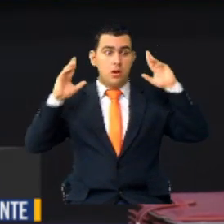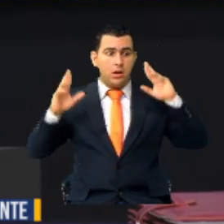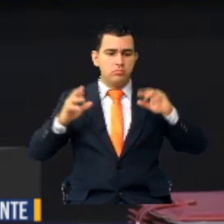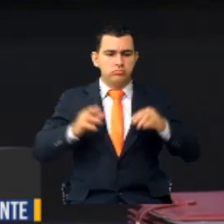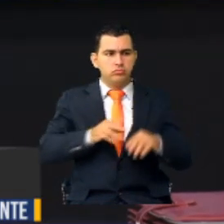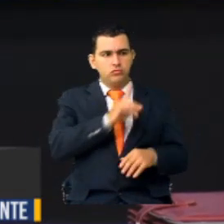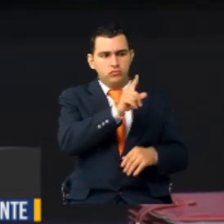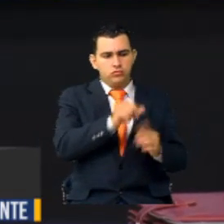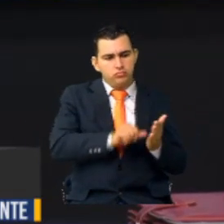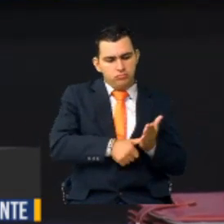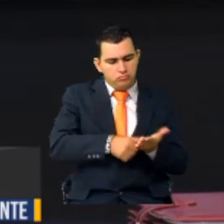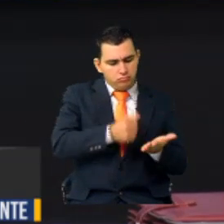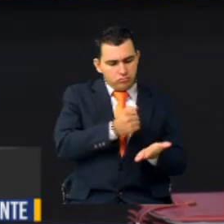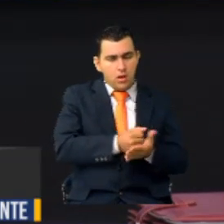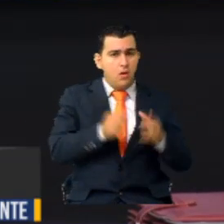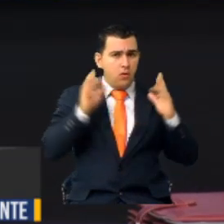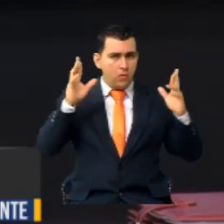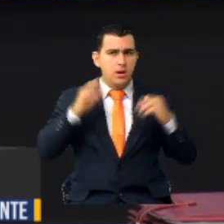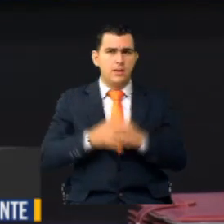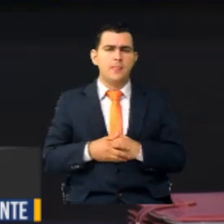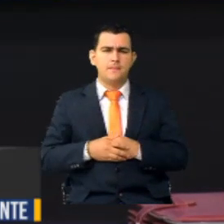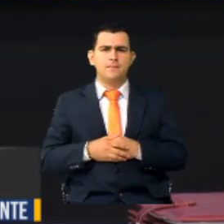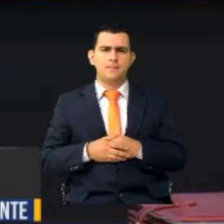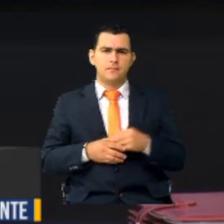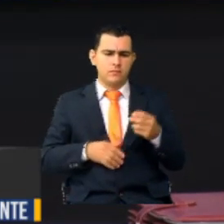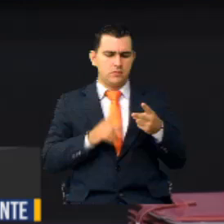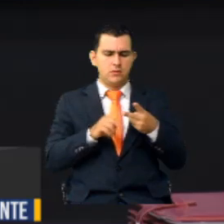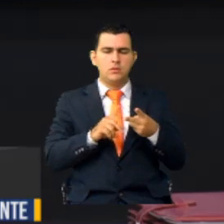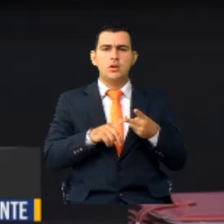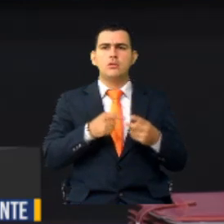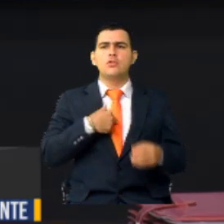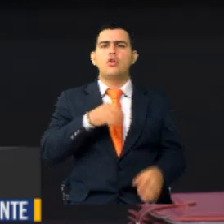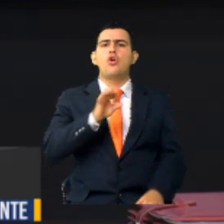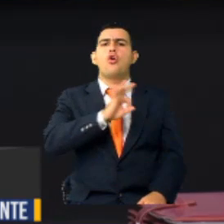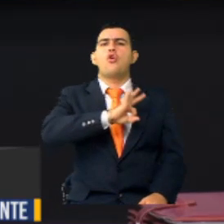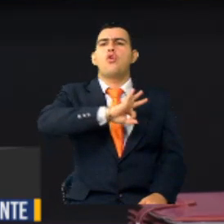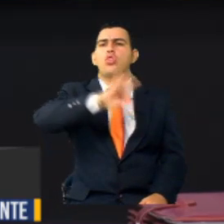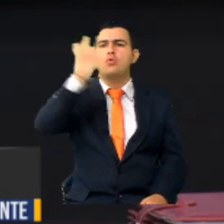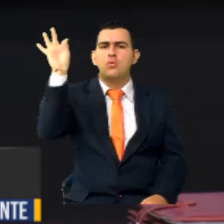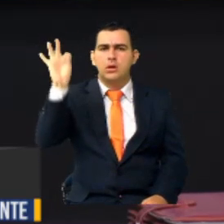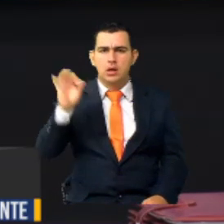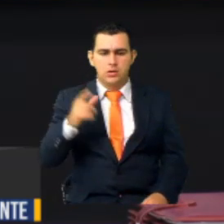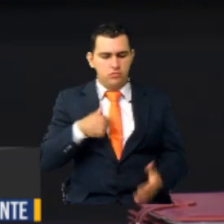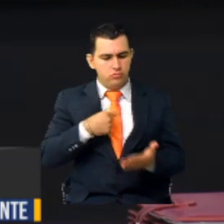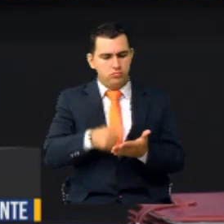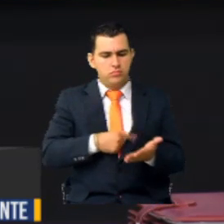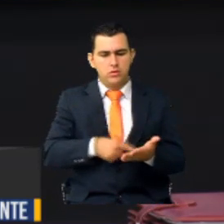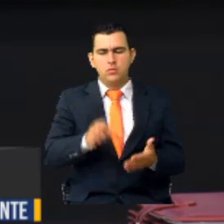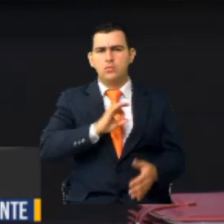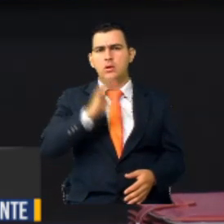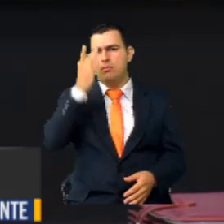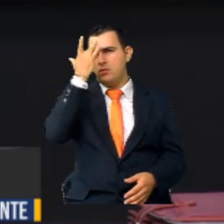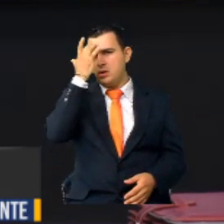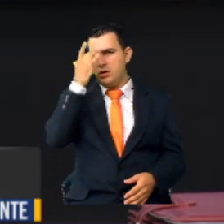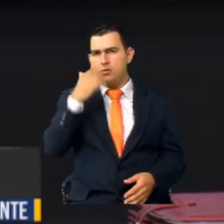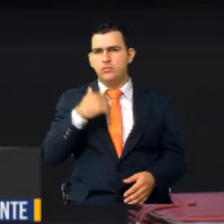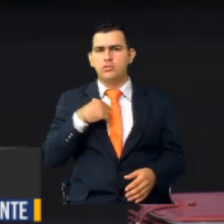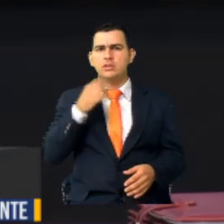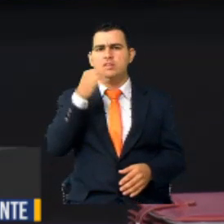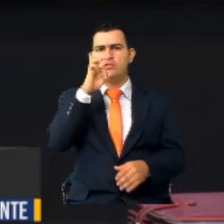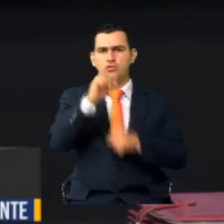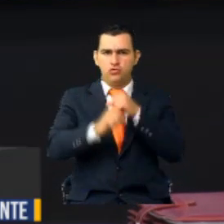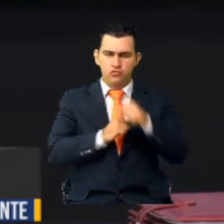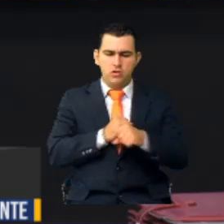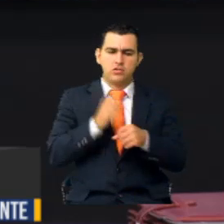Civil. Segundo, nunca he votado, porque a partir de los 18 años ingresé al Ejército Nacional y